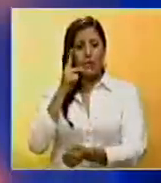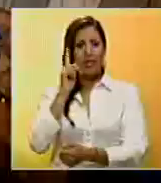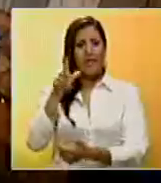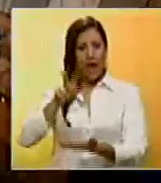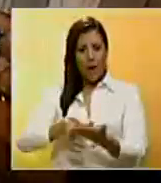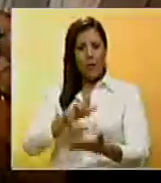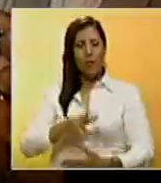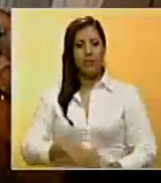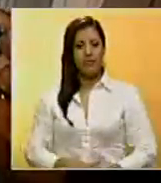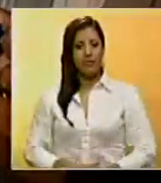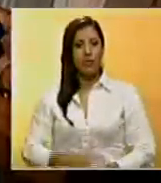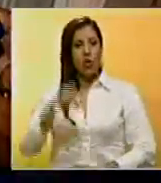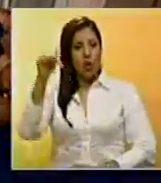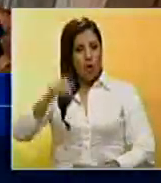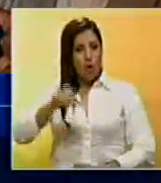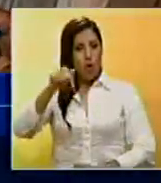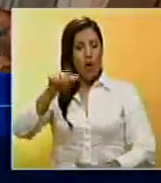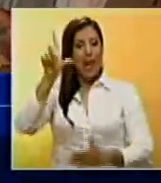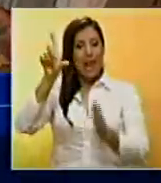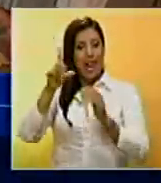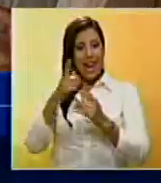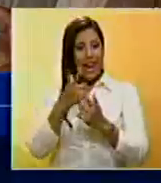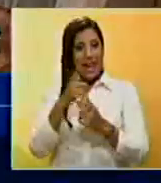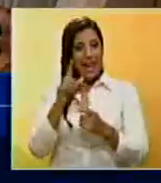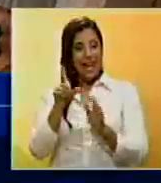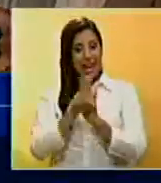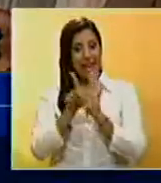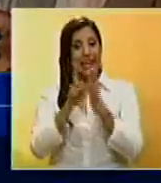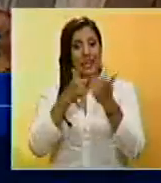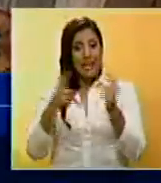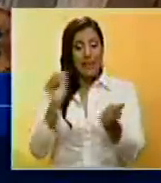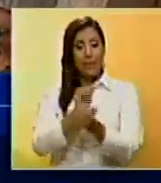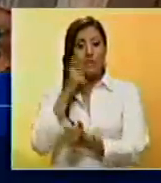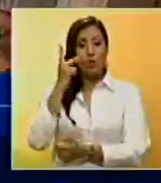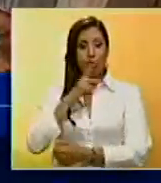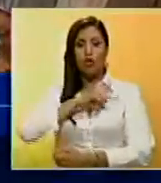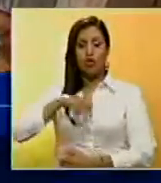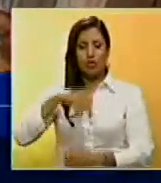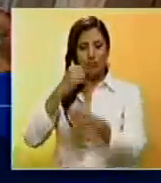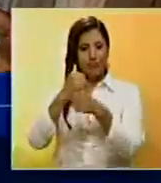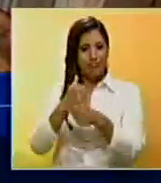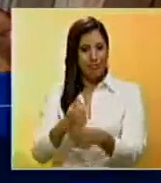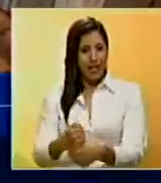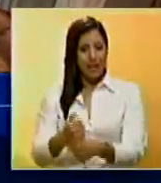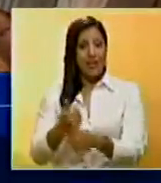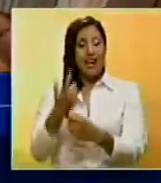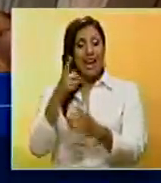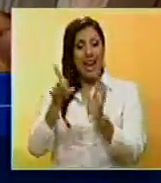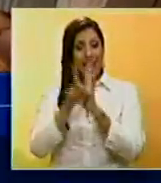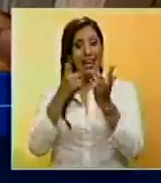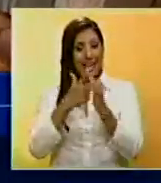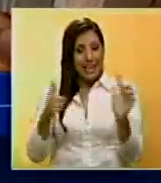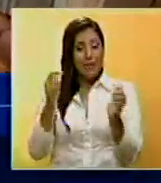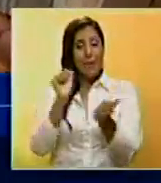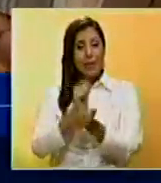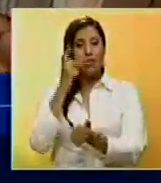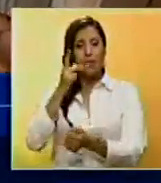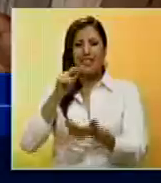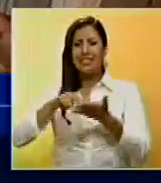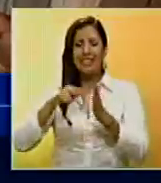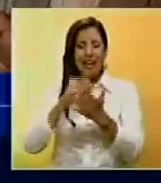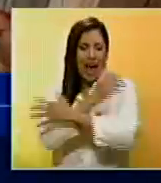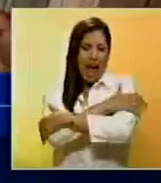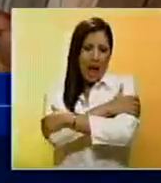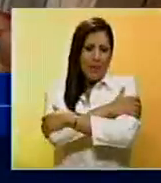Nacional. Hoy la ley de amnistía, la mayoría de los venezolanos la estamos esperando. La ley de amnistía significa el abrazo en familia,